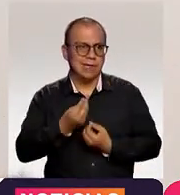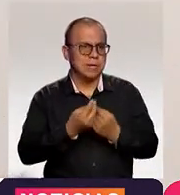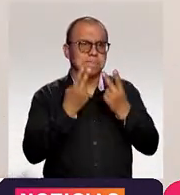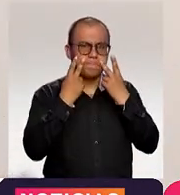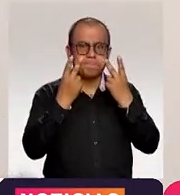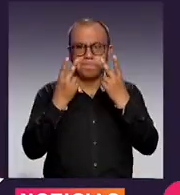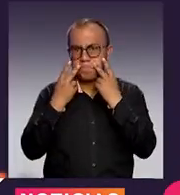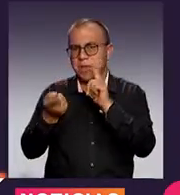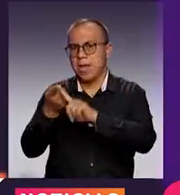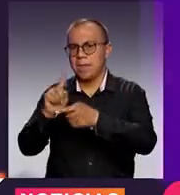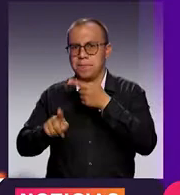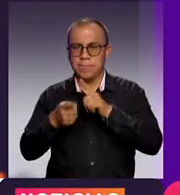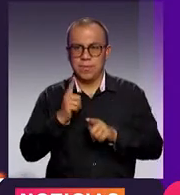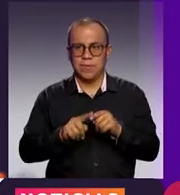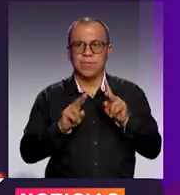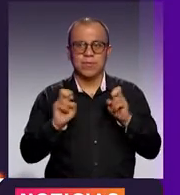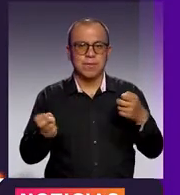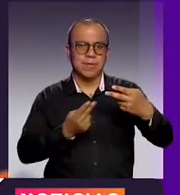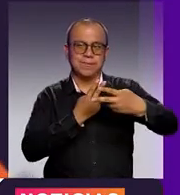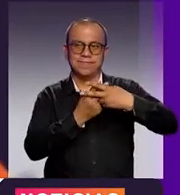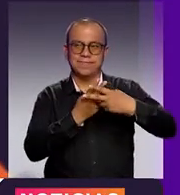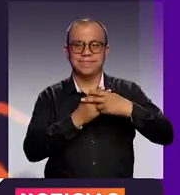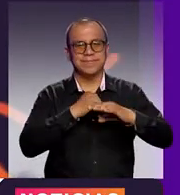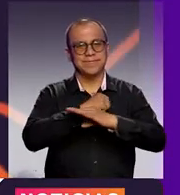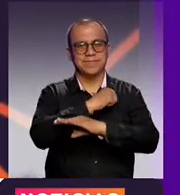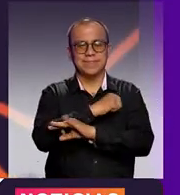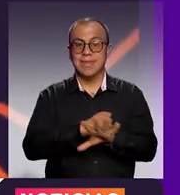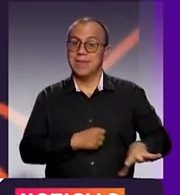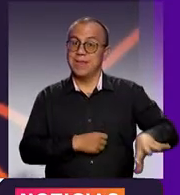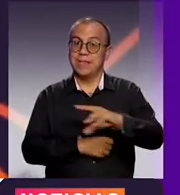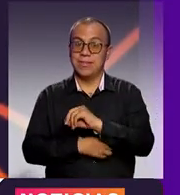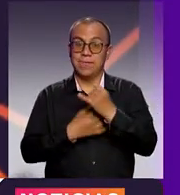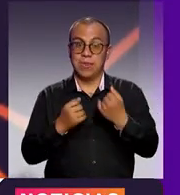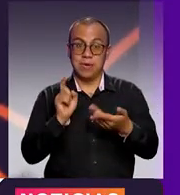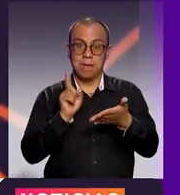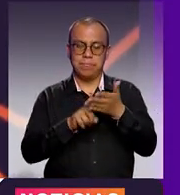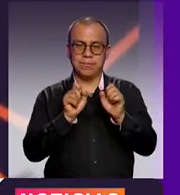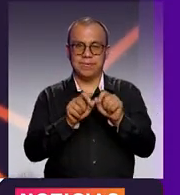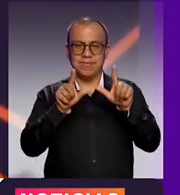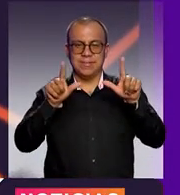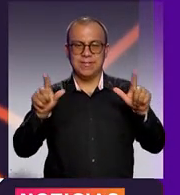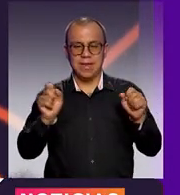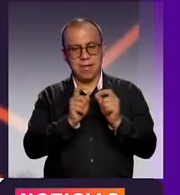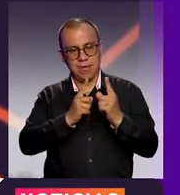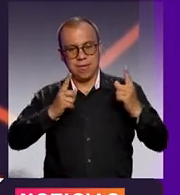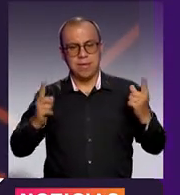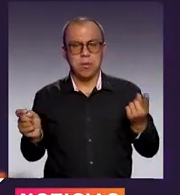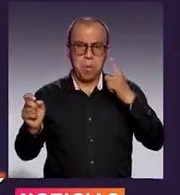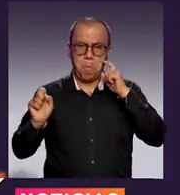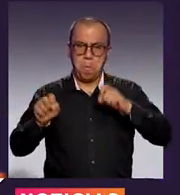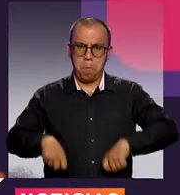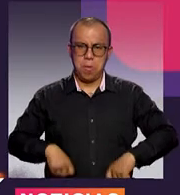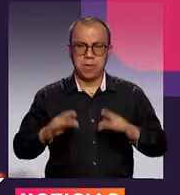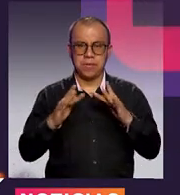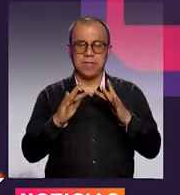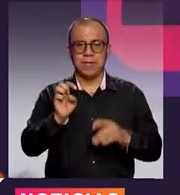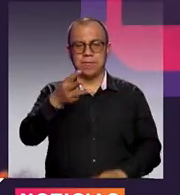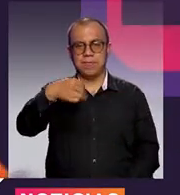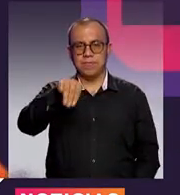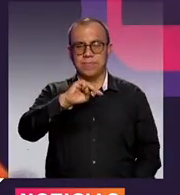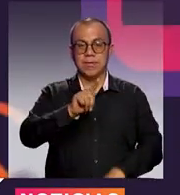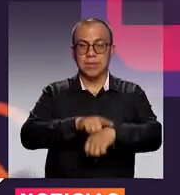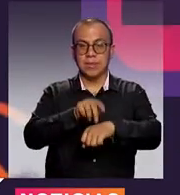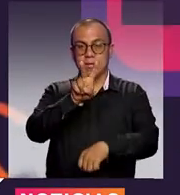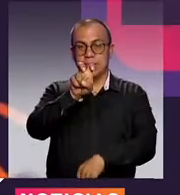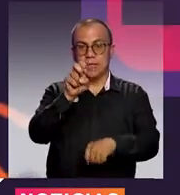a sus amigos. Con el eslogan Psicología para Todos a un clic de distancia, usted podrá conectarse los miércoles a las